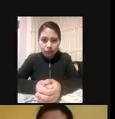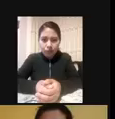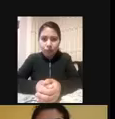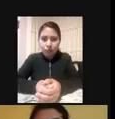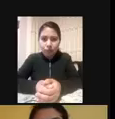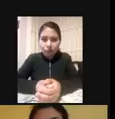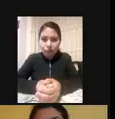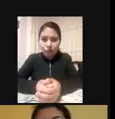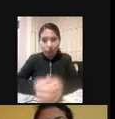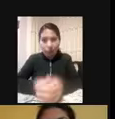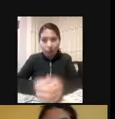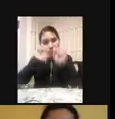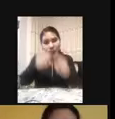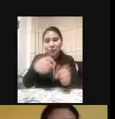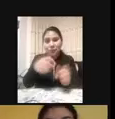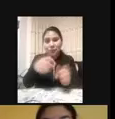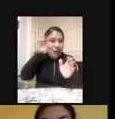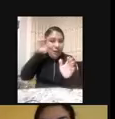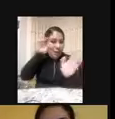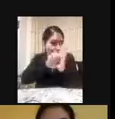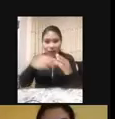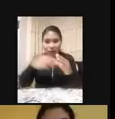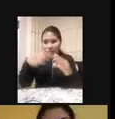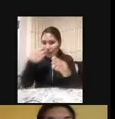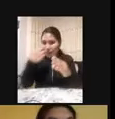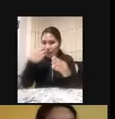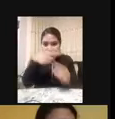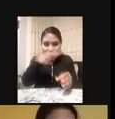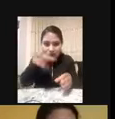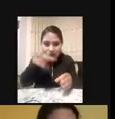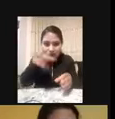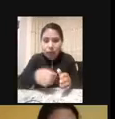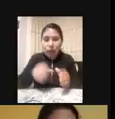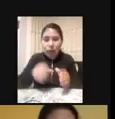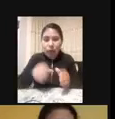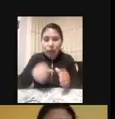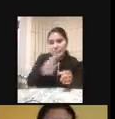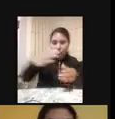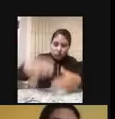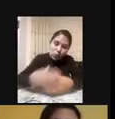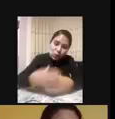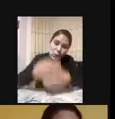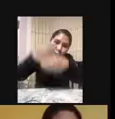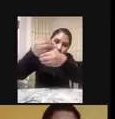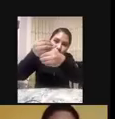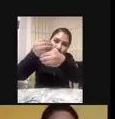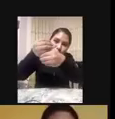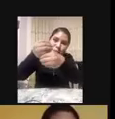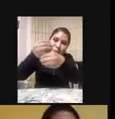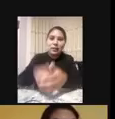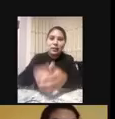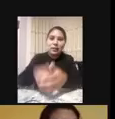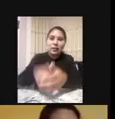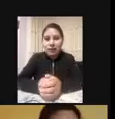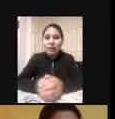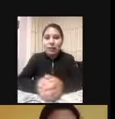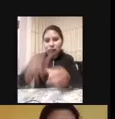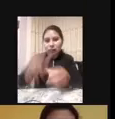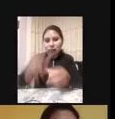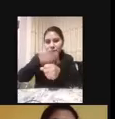acerca del trabajo sensorial. Por ejemplo, estamos viendo el uso de las botellitas sensoriales, que normalmente se trabaja en una